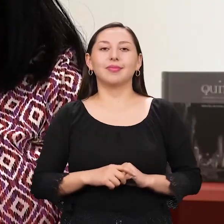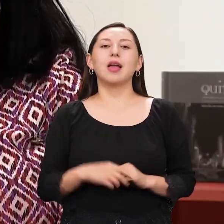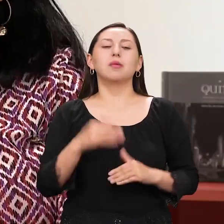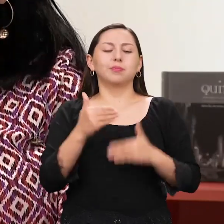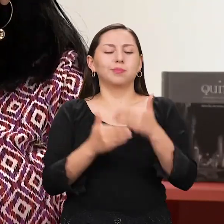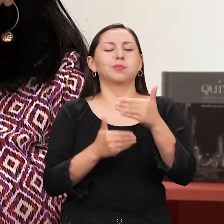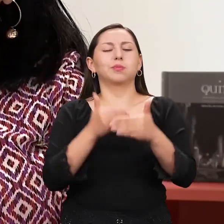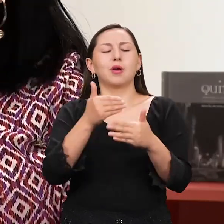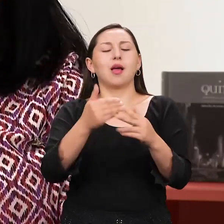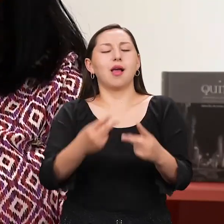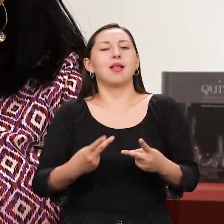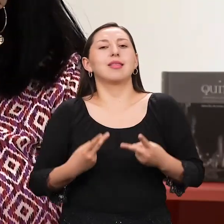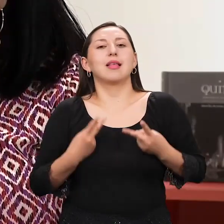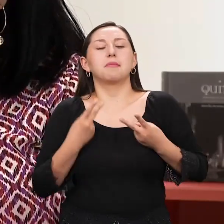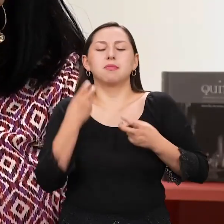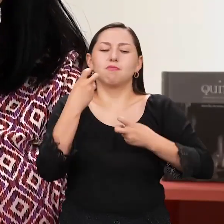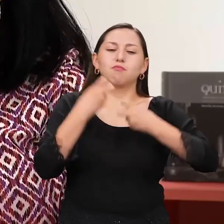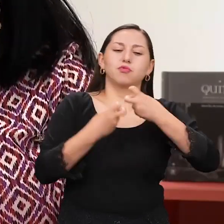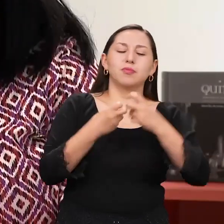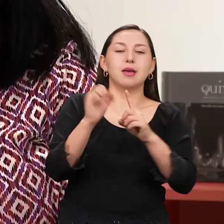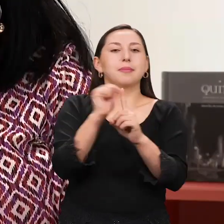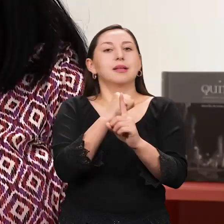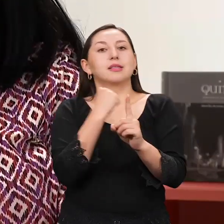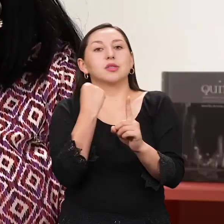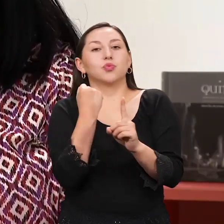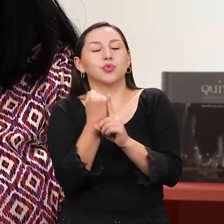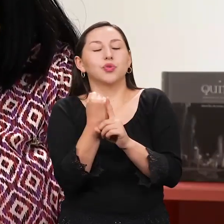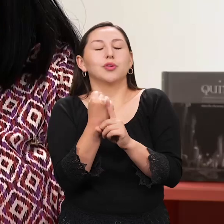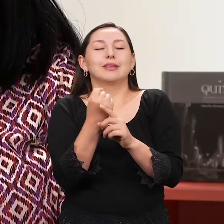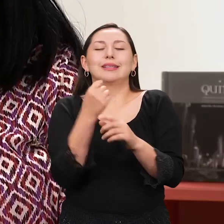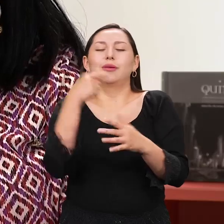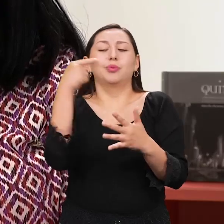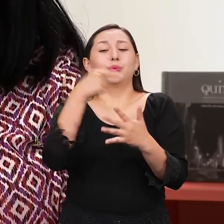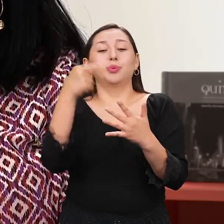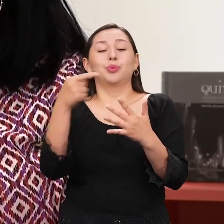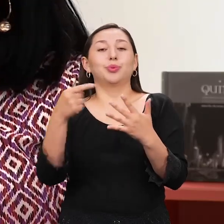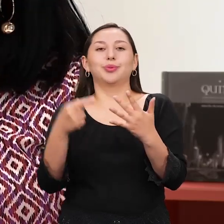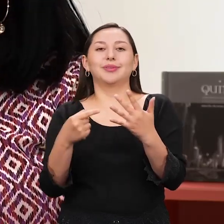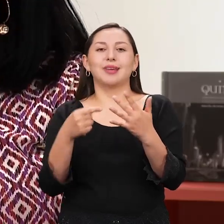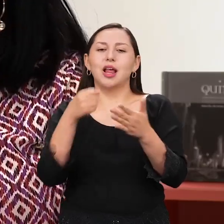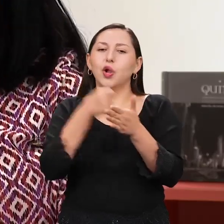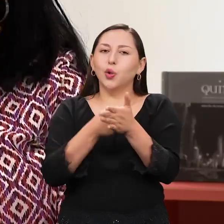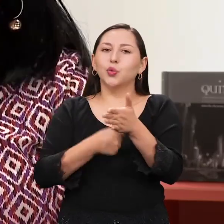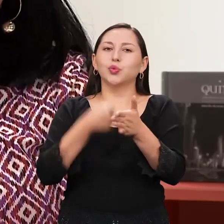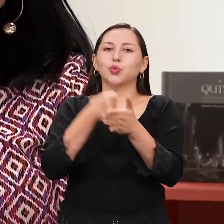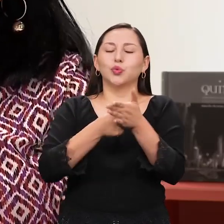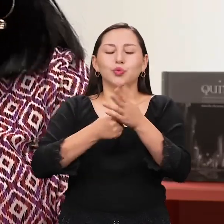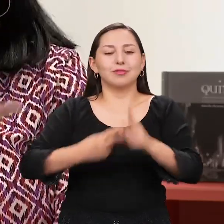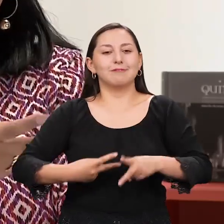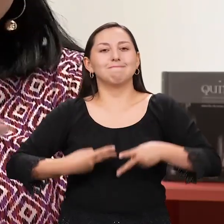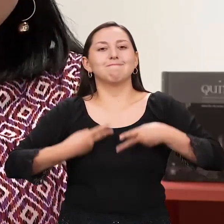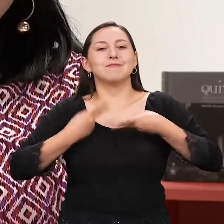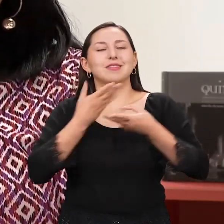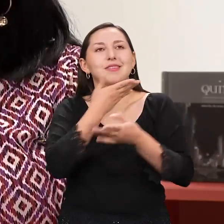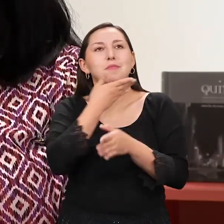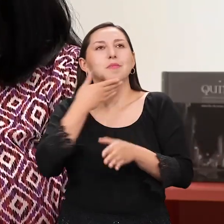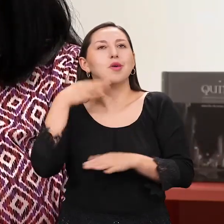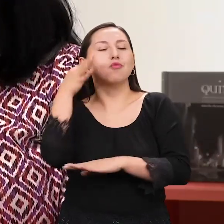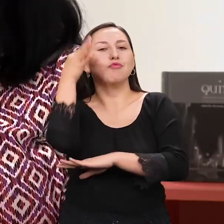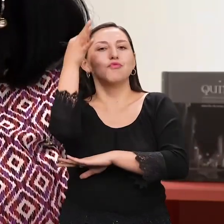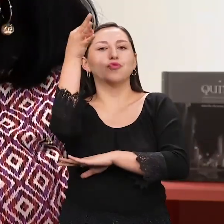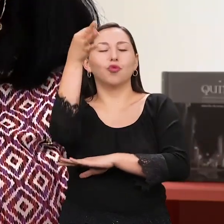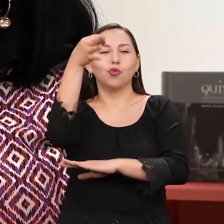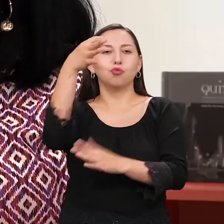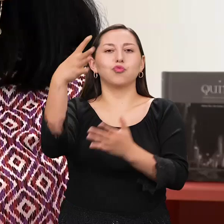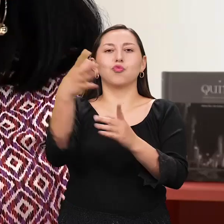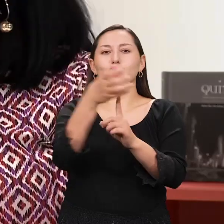humano y te enfrentas a retos todo el tiempo. Estar aquí es un reto, por ejemplo. Ya no estar, les decía a mis estudiantes hace un momento que